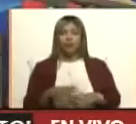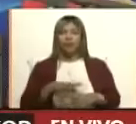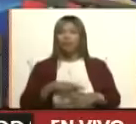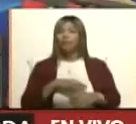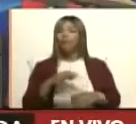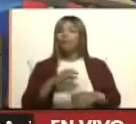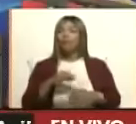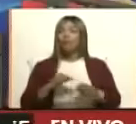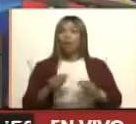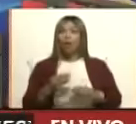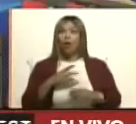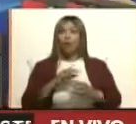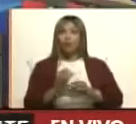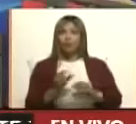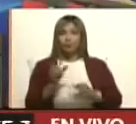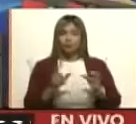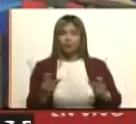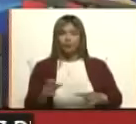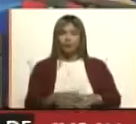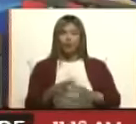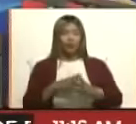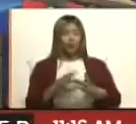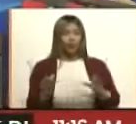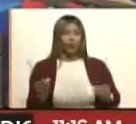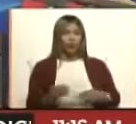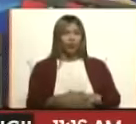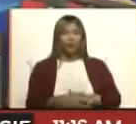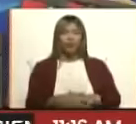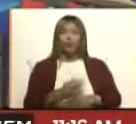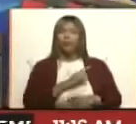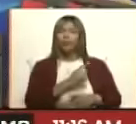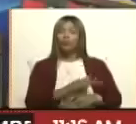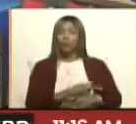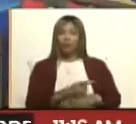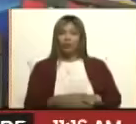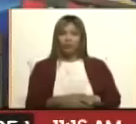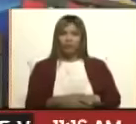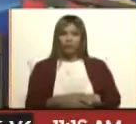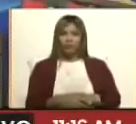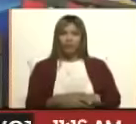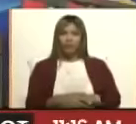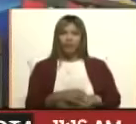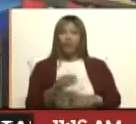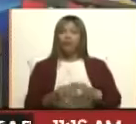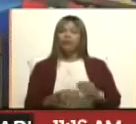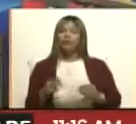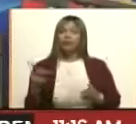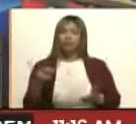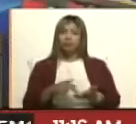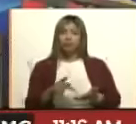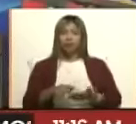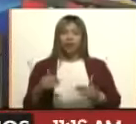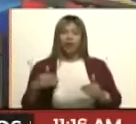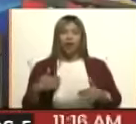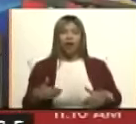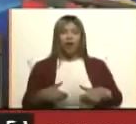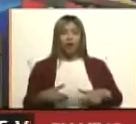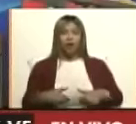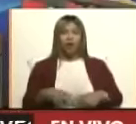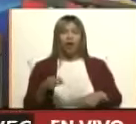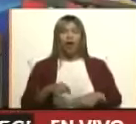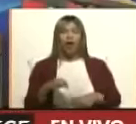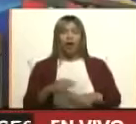poder ciudadano, todos los poderes están haciendo un esfuerzo para que